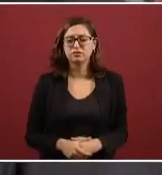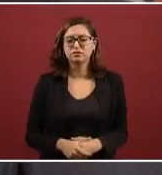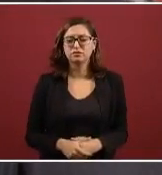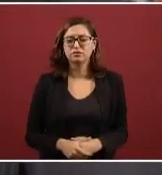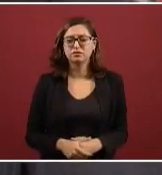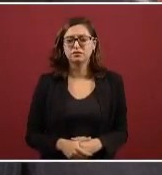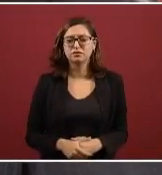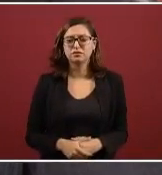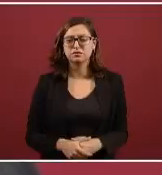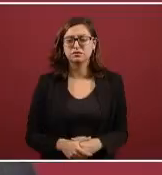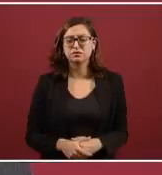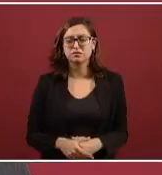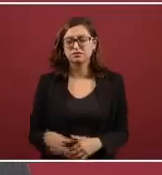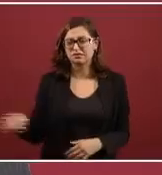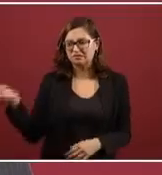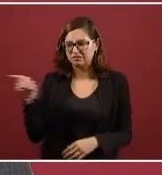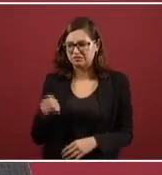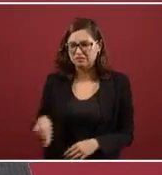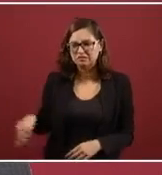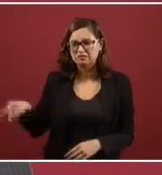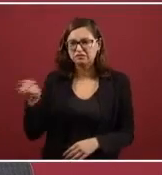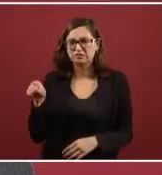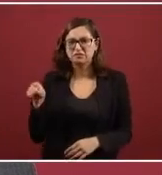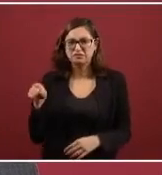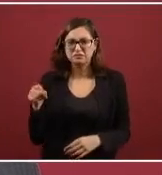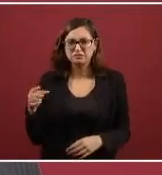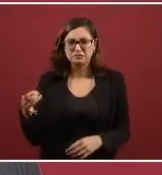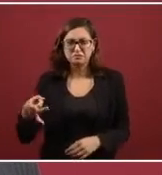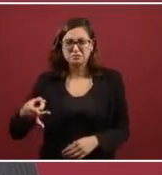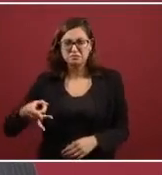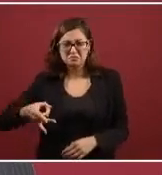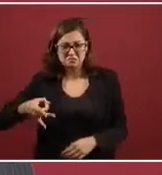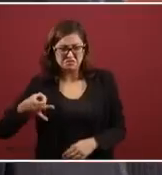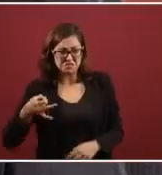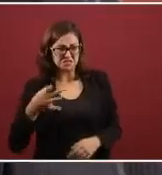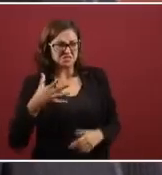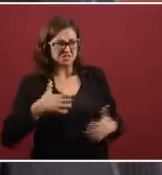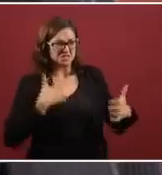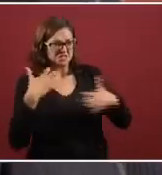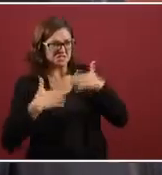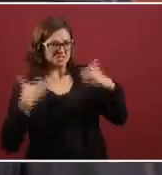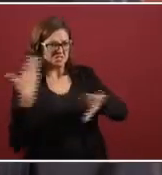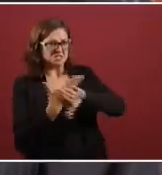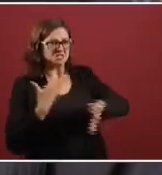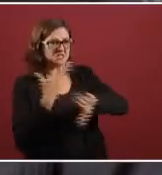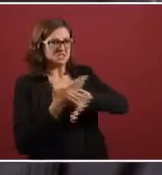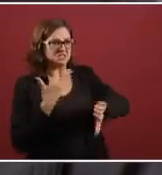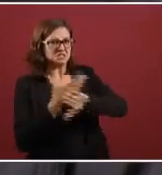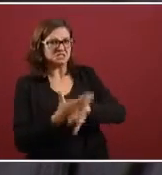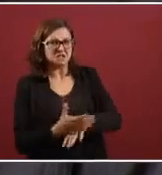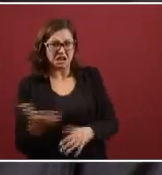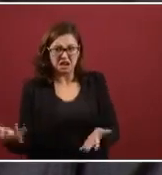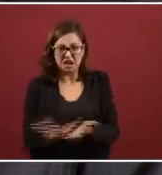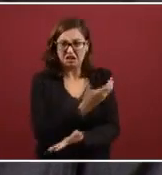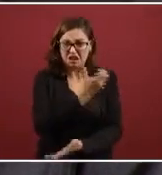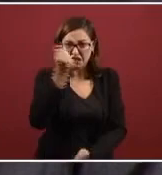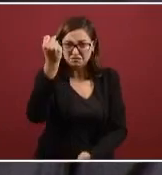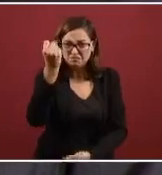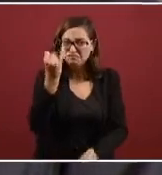la reacción es moralmente imposible.